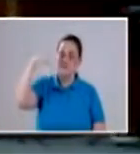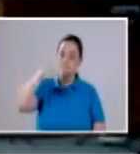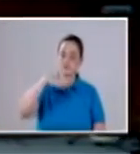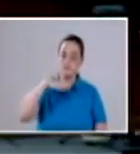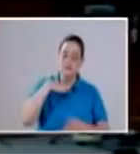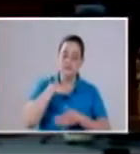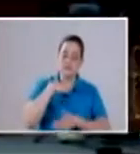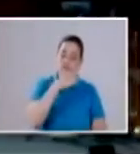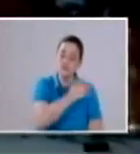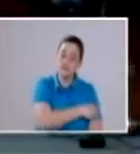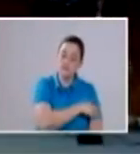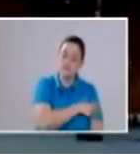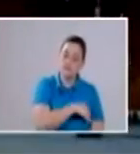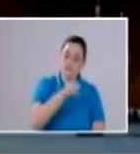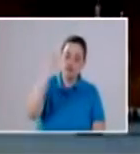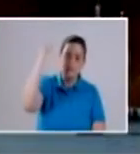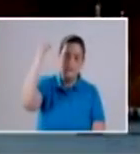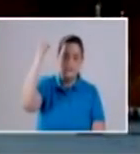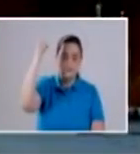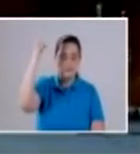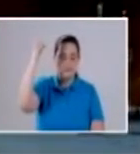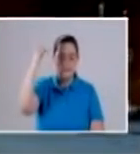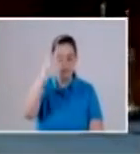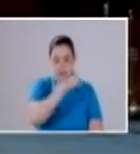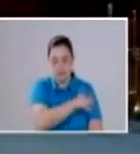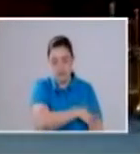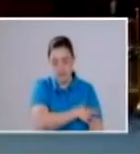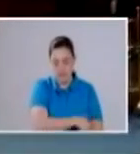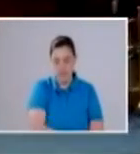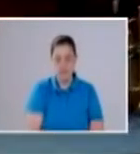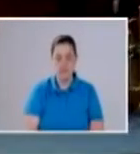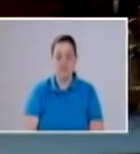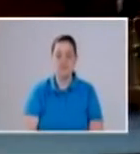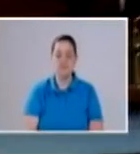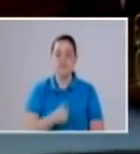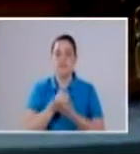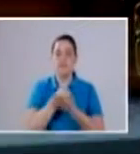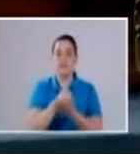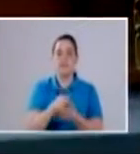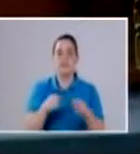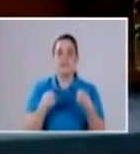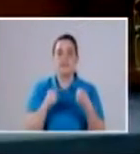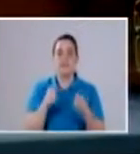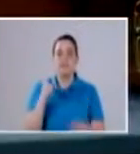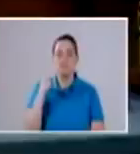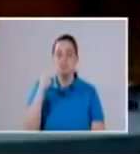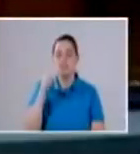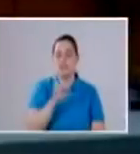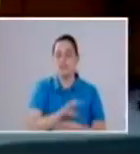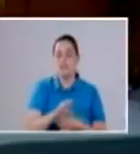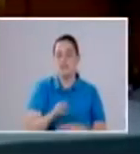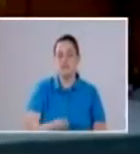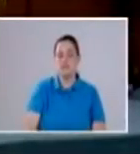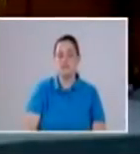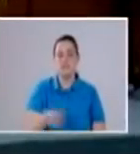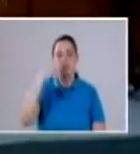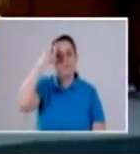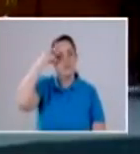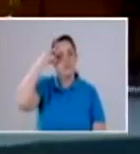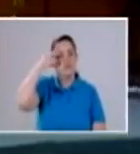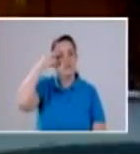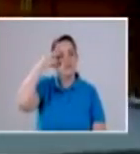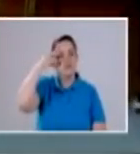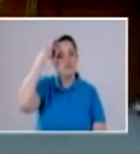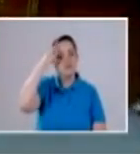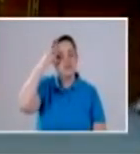misericordia me empujó a hacer, pero una de las cosas que se me vienen a la mente, se me vienen muchas, pero una de ellas